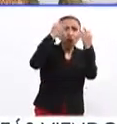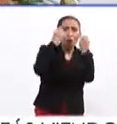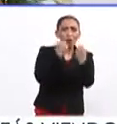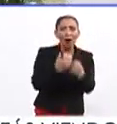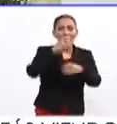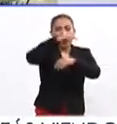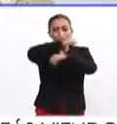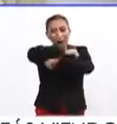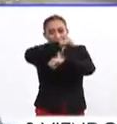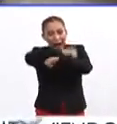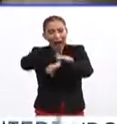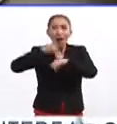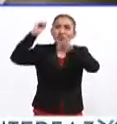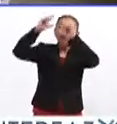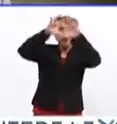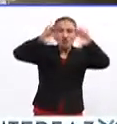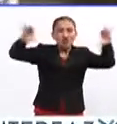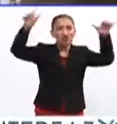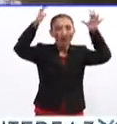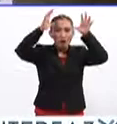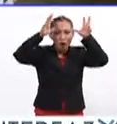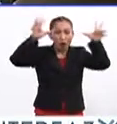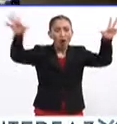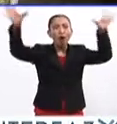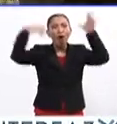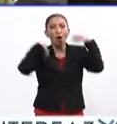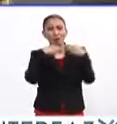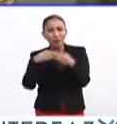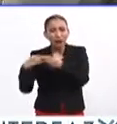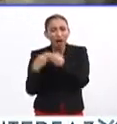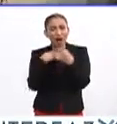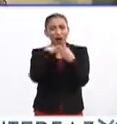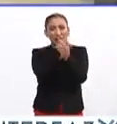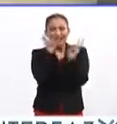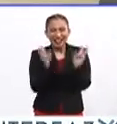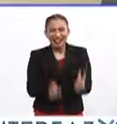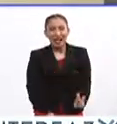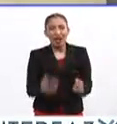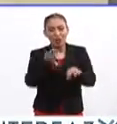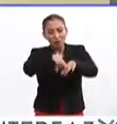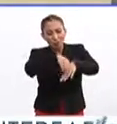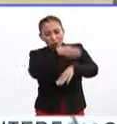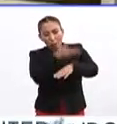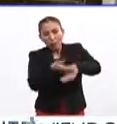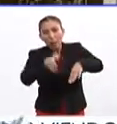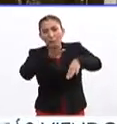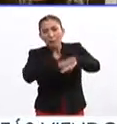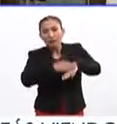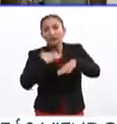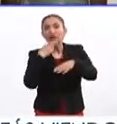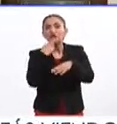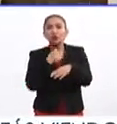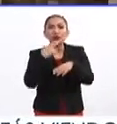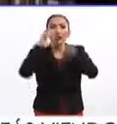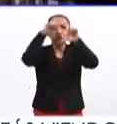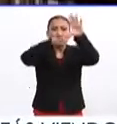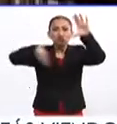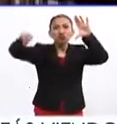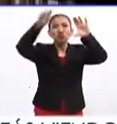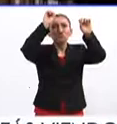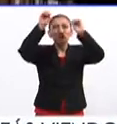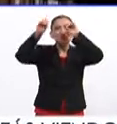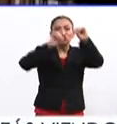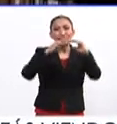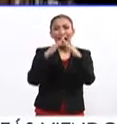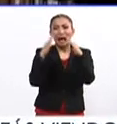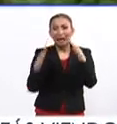en las ventanas, adornos de renos o muñecos de nieve, esferas brillantes, botas con dulces y coronas forman parte de las decoraciones